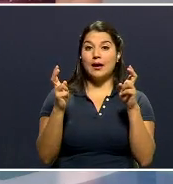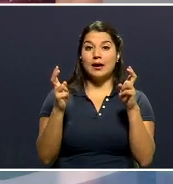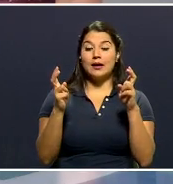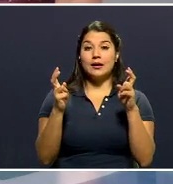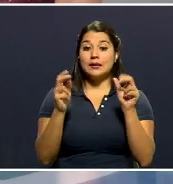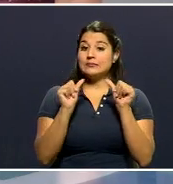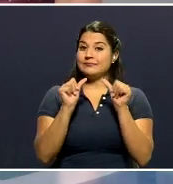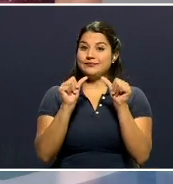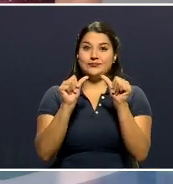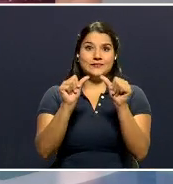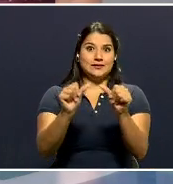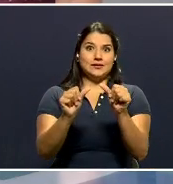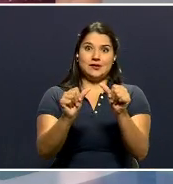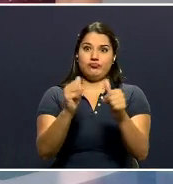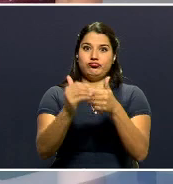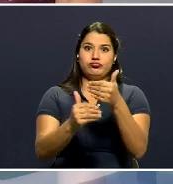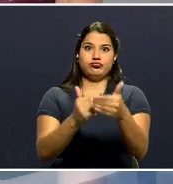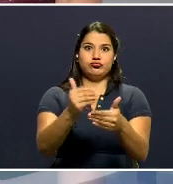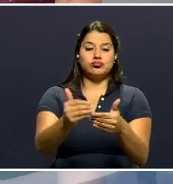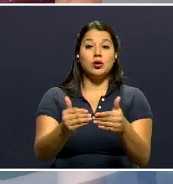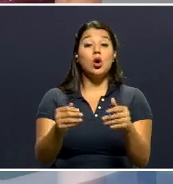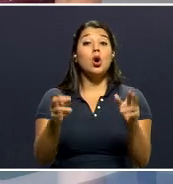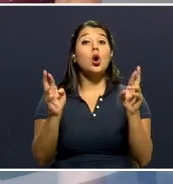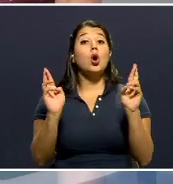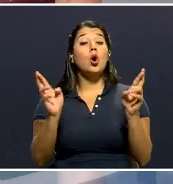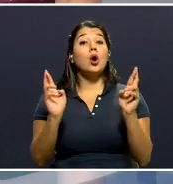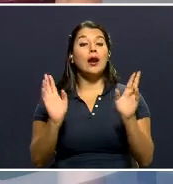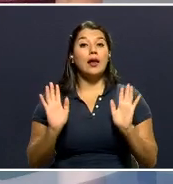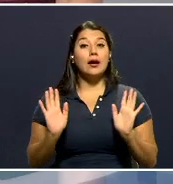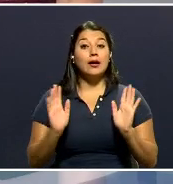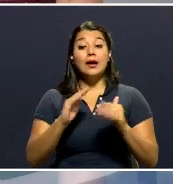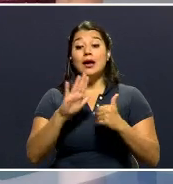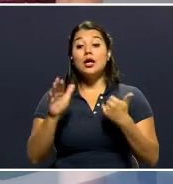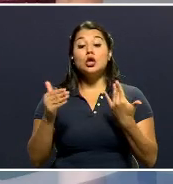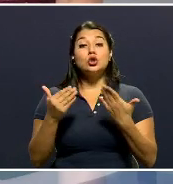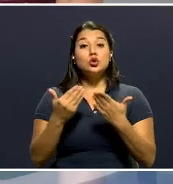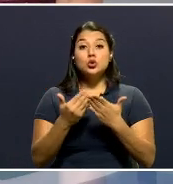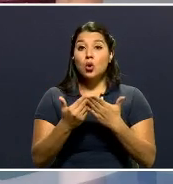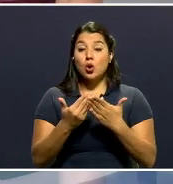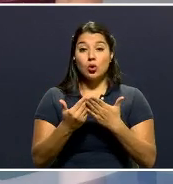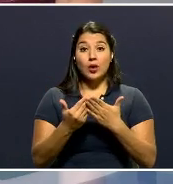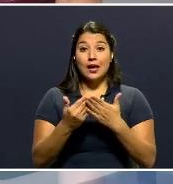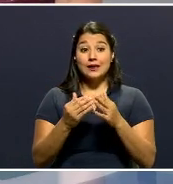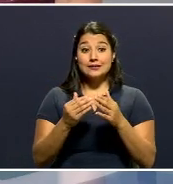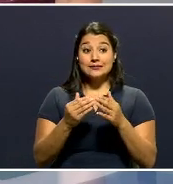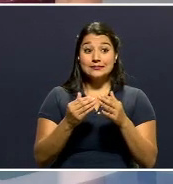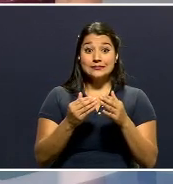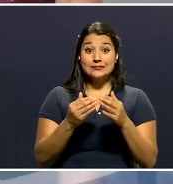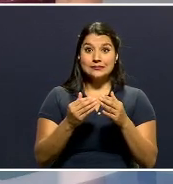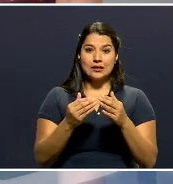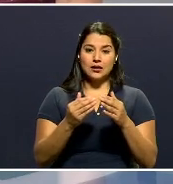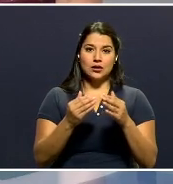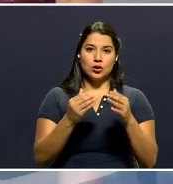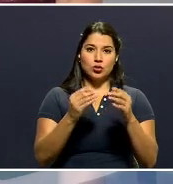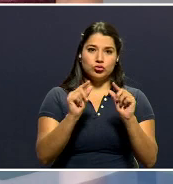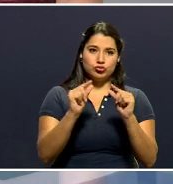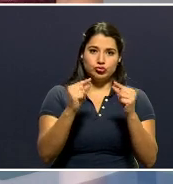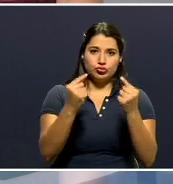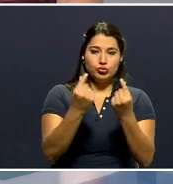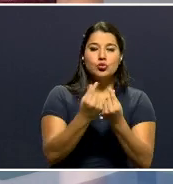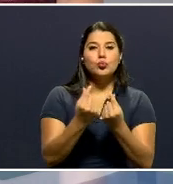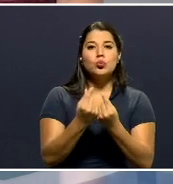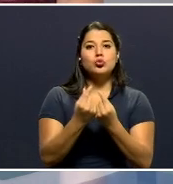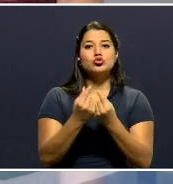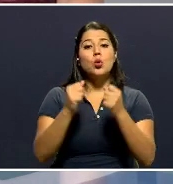a seguir en evolución. Ojalá que todos los sectores encuentren un camino para dialogar, porque